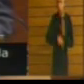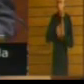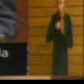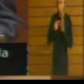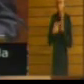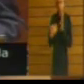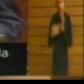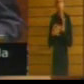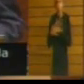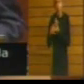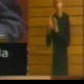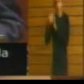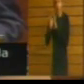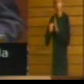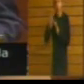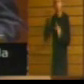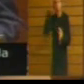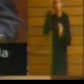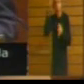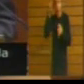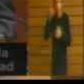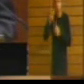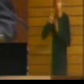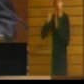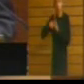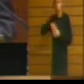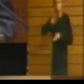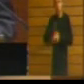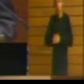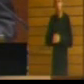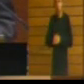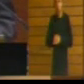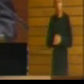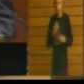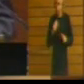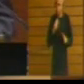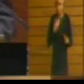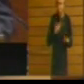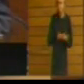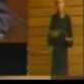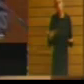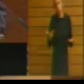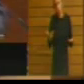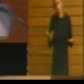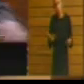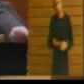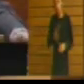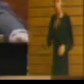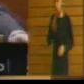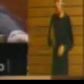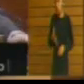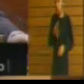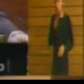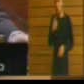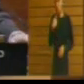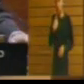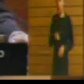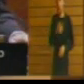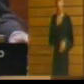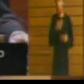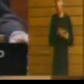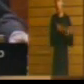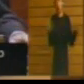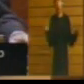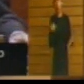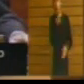en criterios rigurosos de cumplimiento de la legalidad. Es mucho pedir. ¿Por qué decimos esto? Porque no